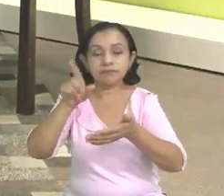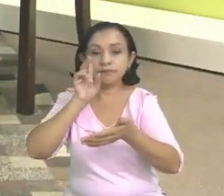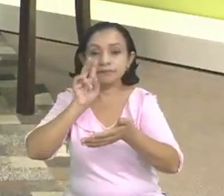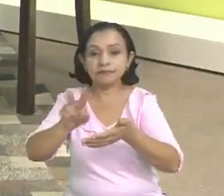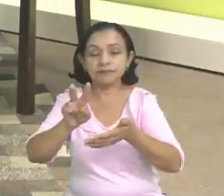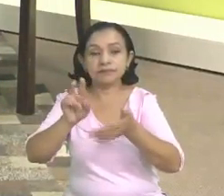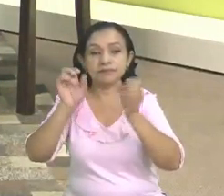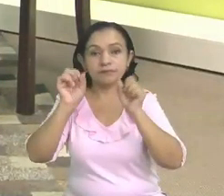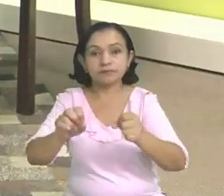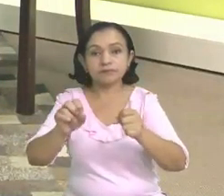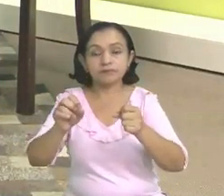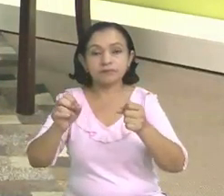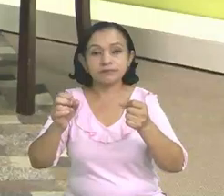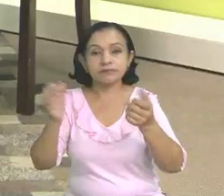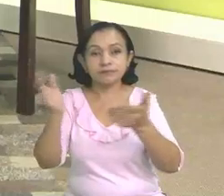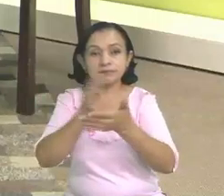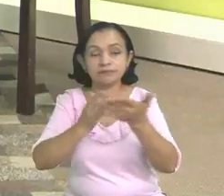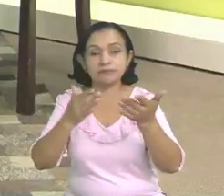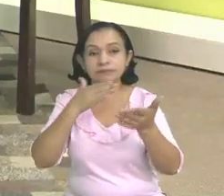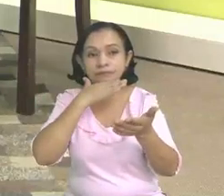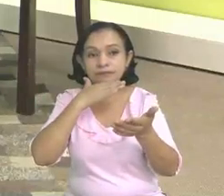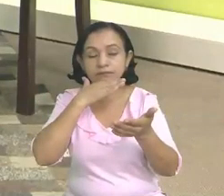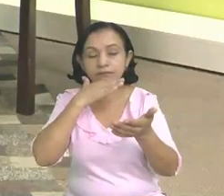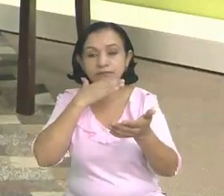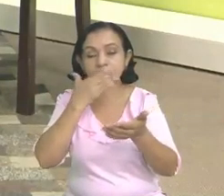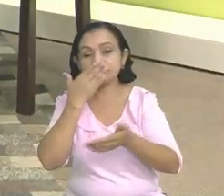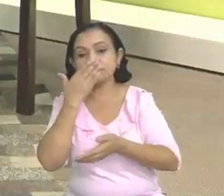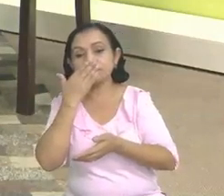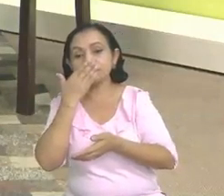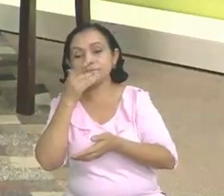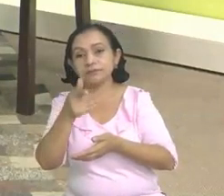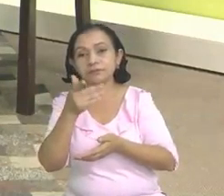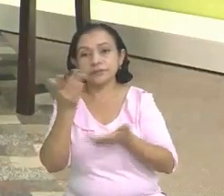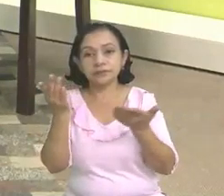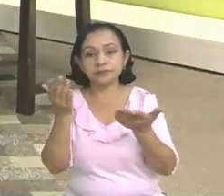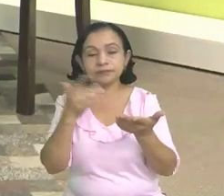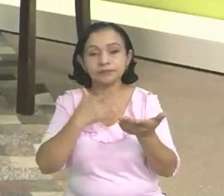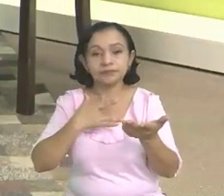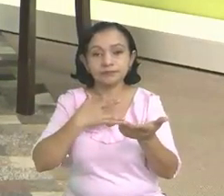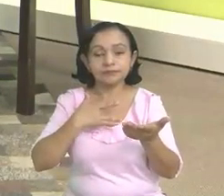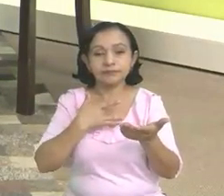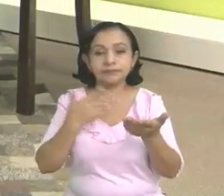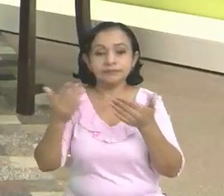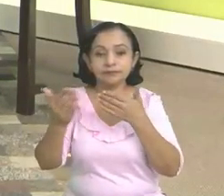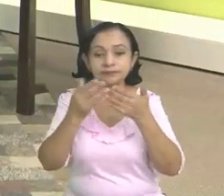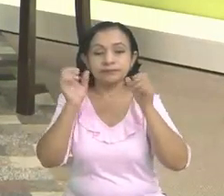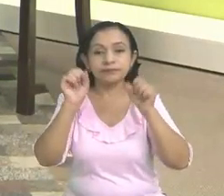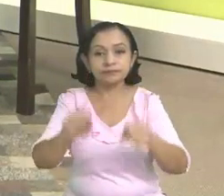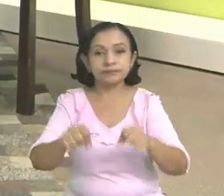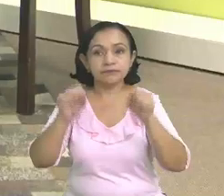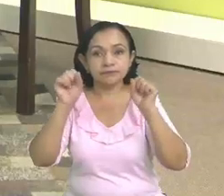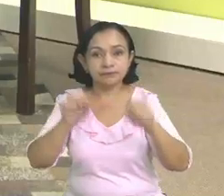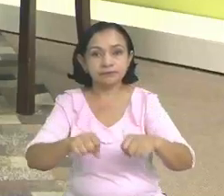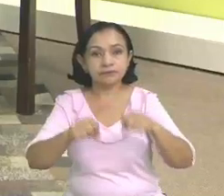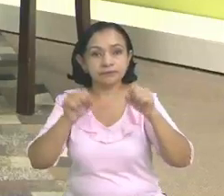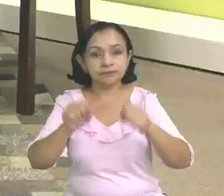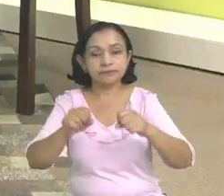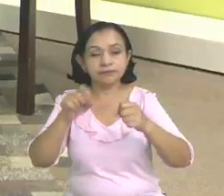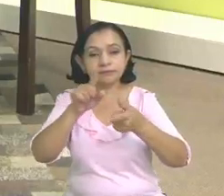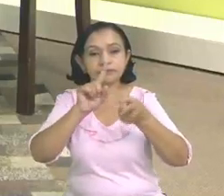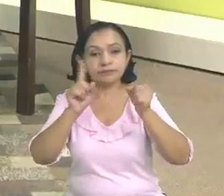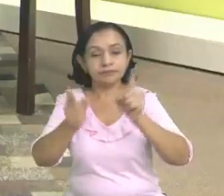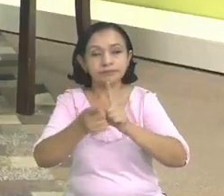mejor eso puede ser causa muchas veces de complejo, de bullying o de burla, y nosotros necesitamos estar cerca para poder ellos